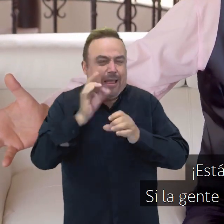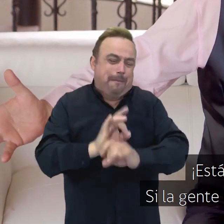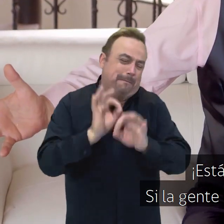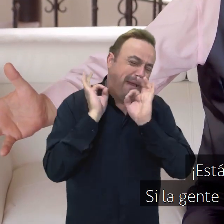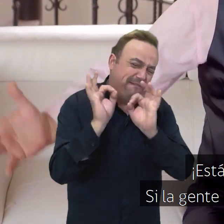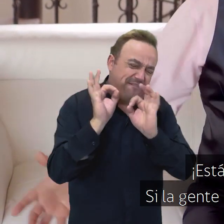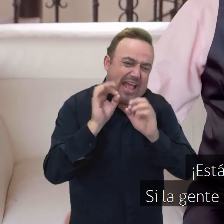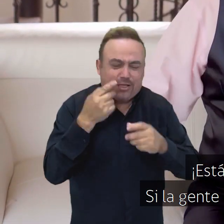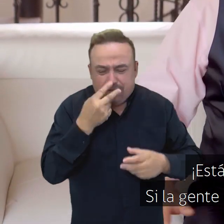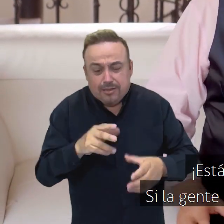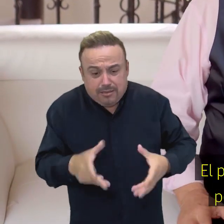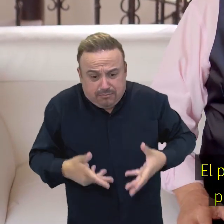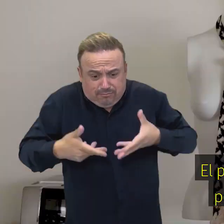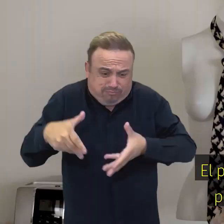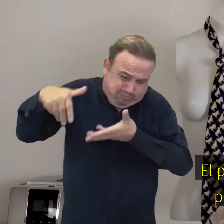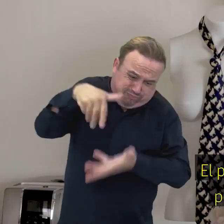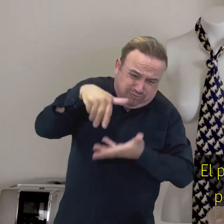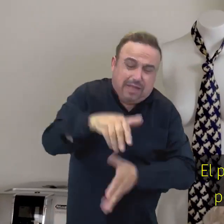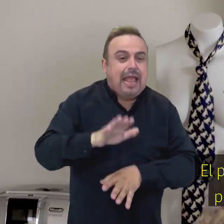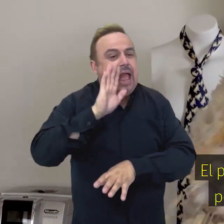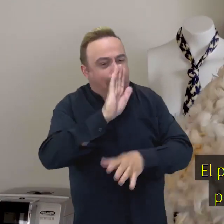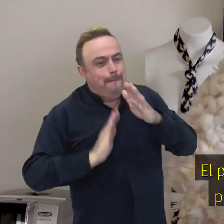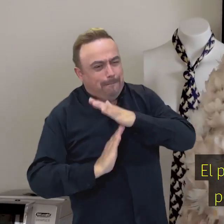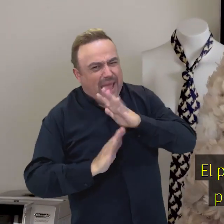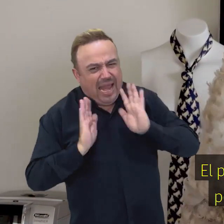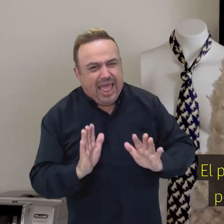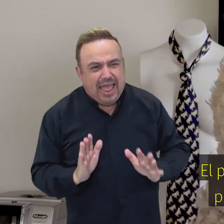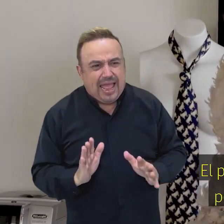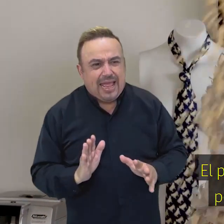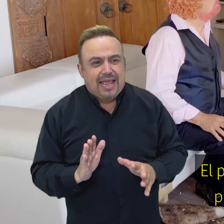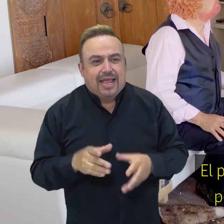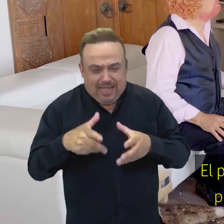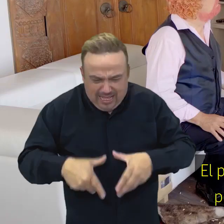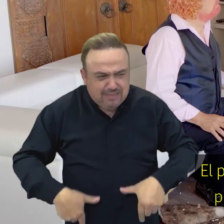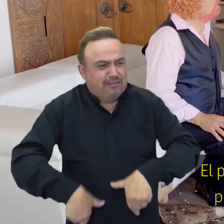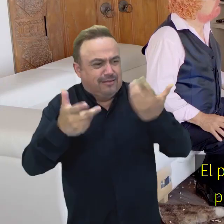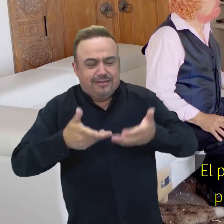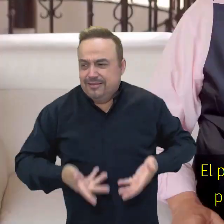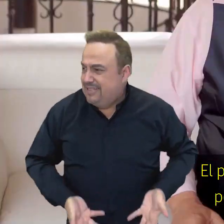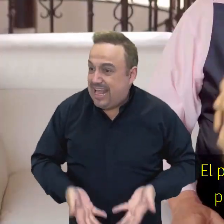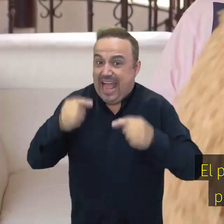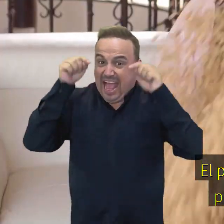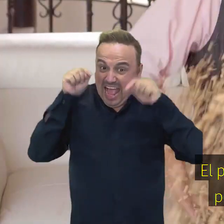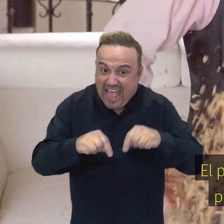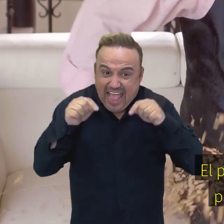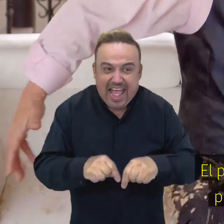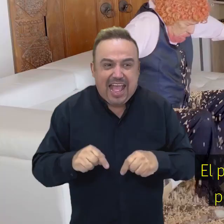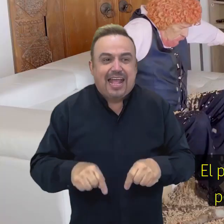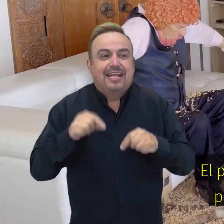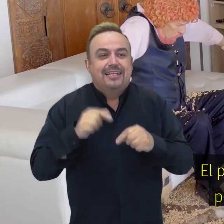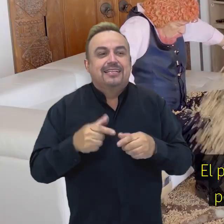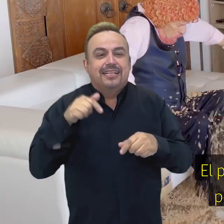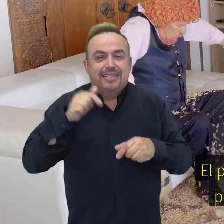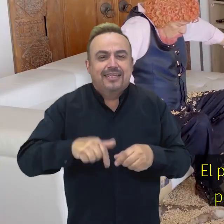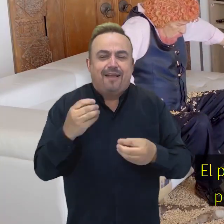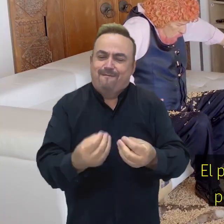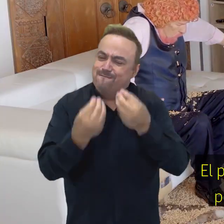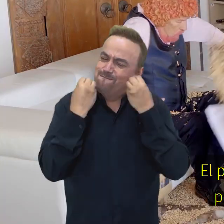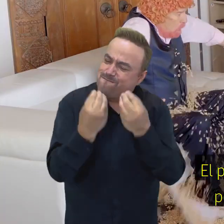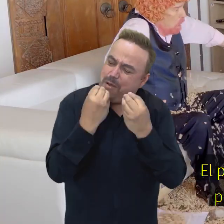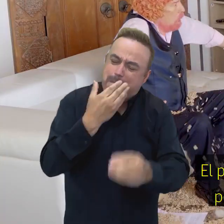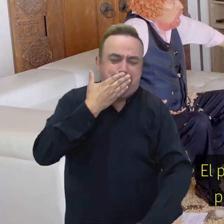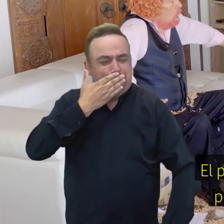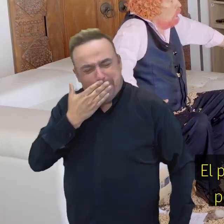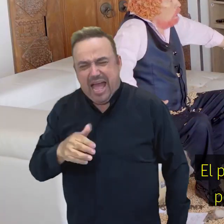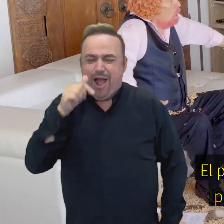entender perfectamente. El pegue que es una excelente función. Pero hay una que es